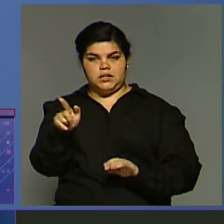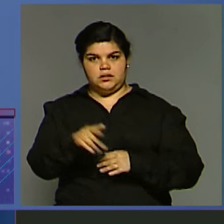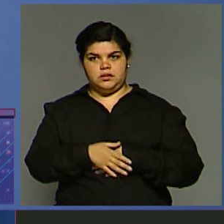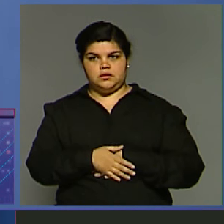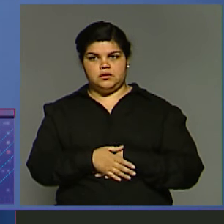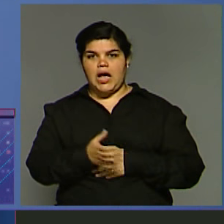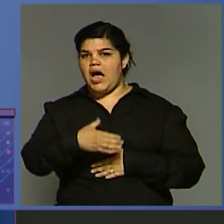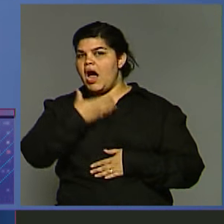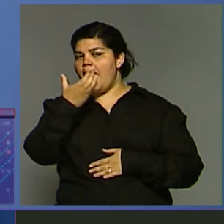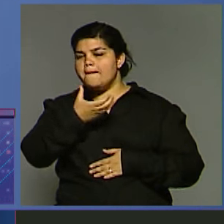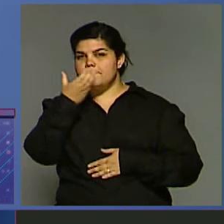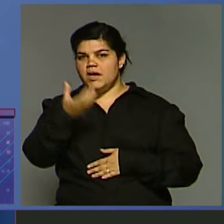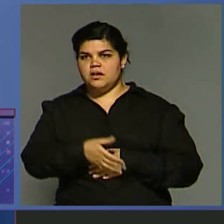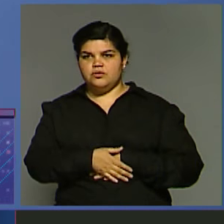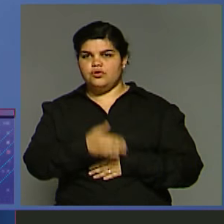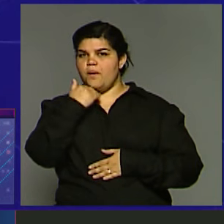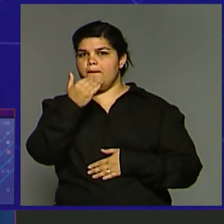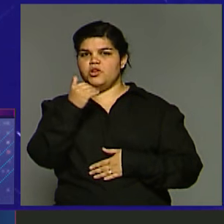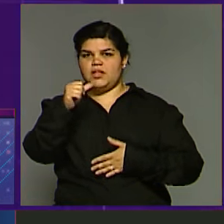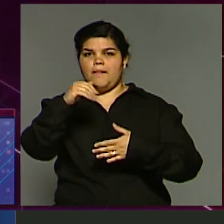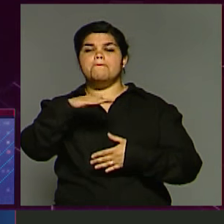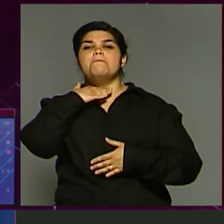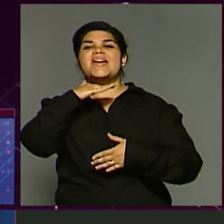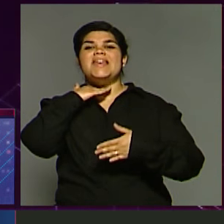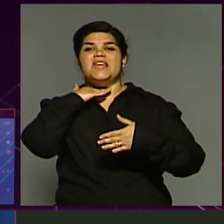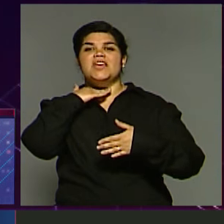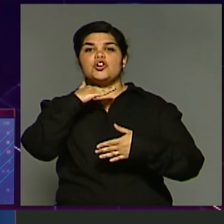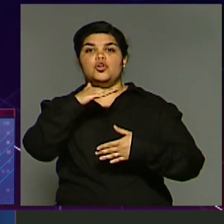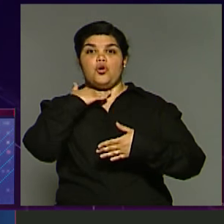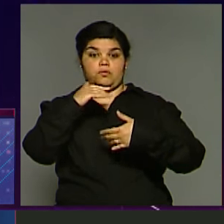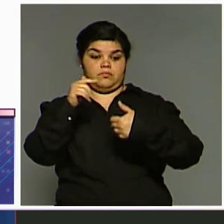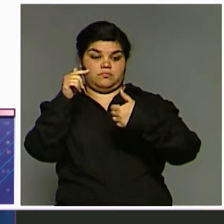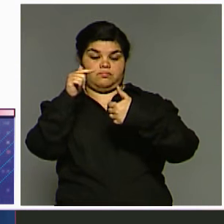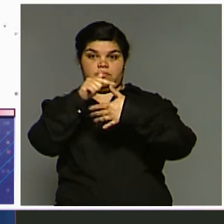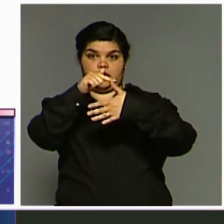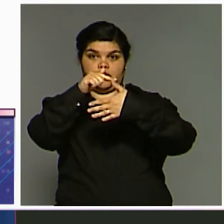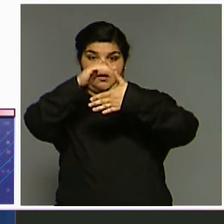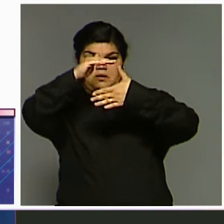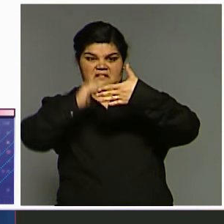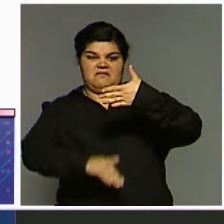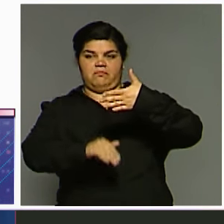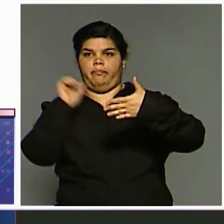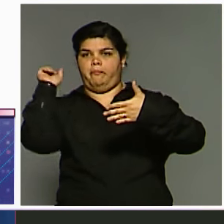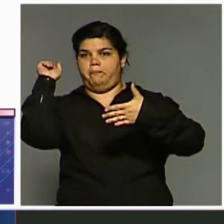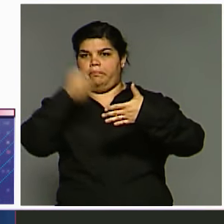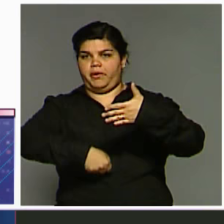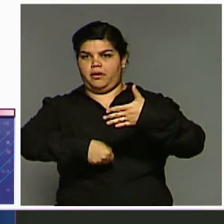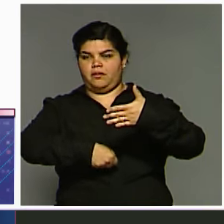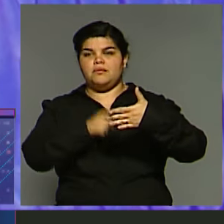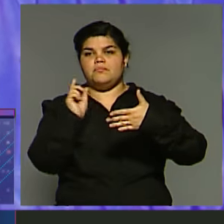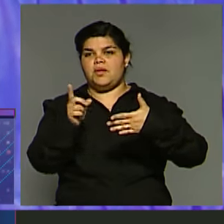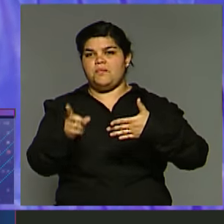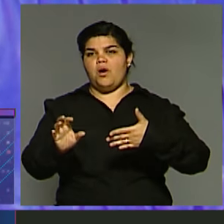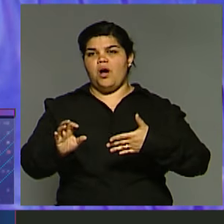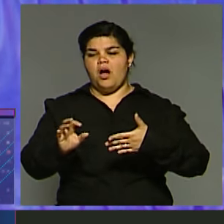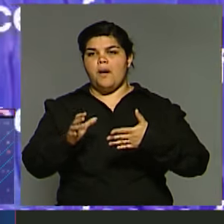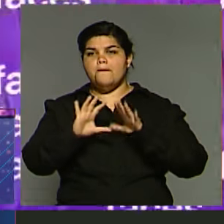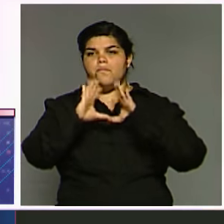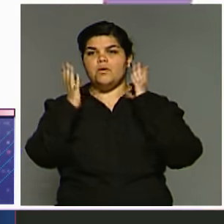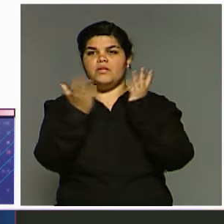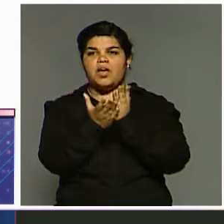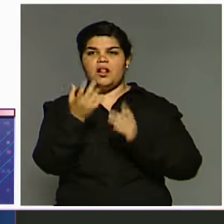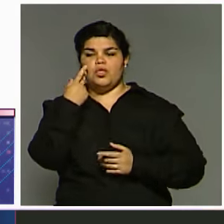muy poco desde México hacia abajo. México es el patio trasero de Estados Unidos. Sí. Y después, con el Mundial del 2014, se ampliaron